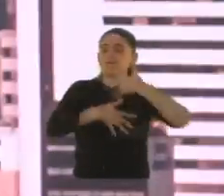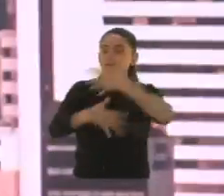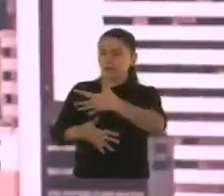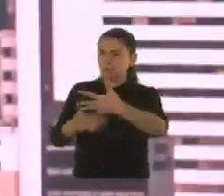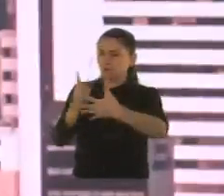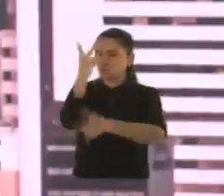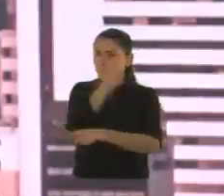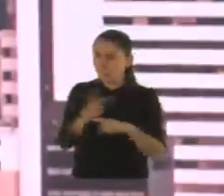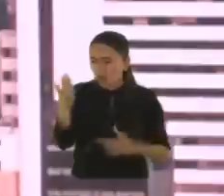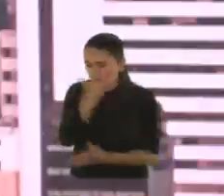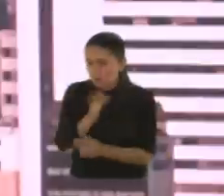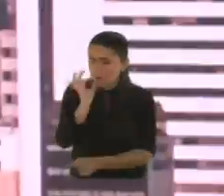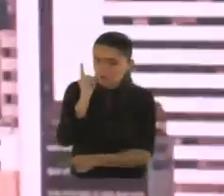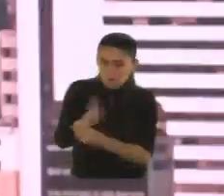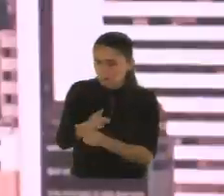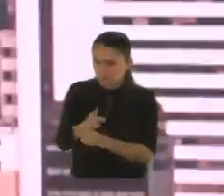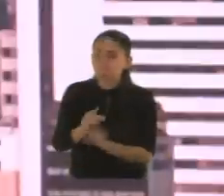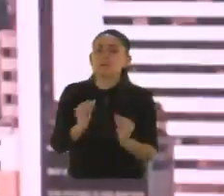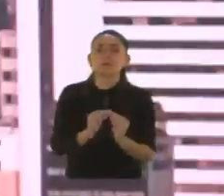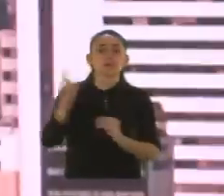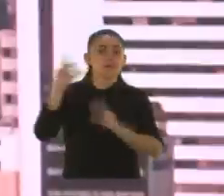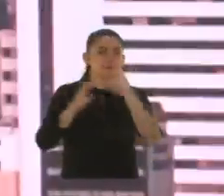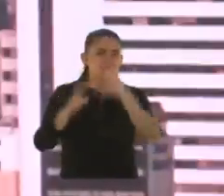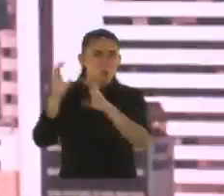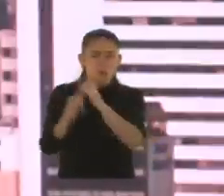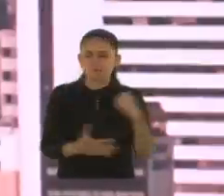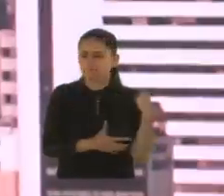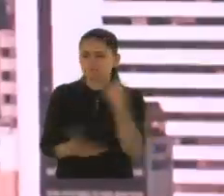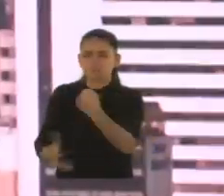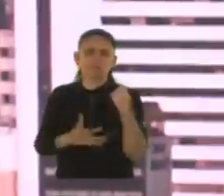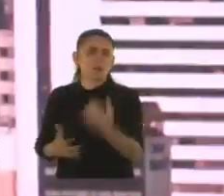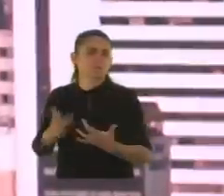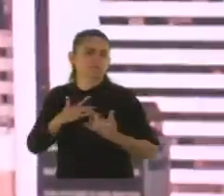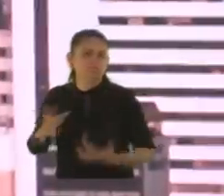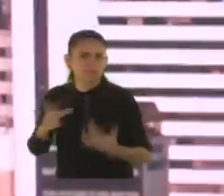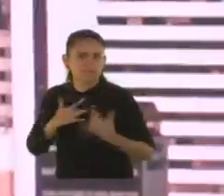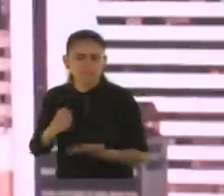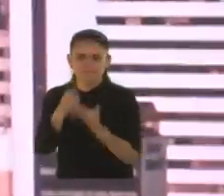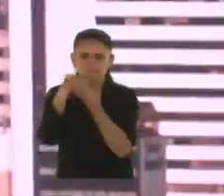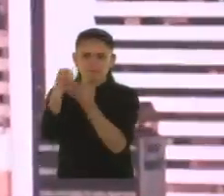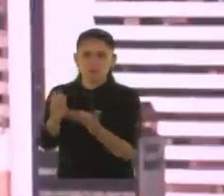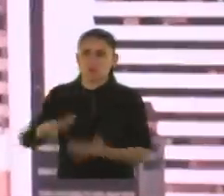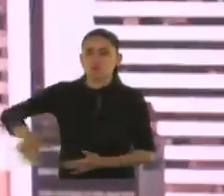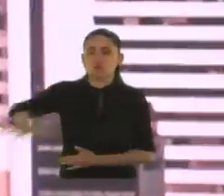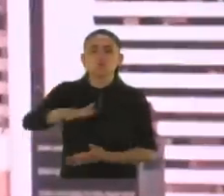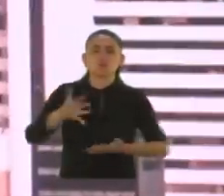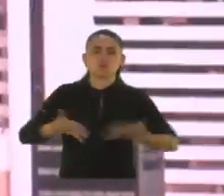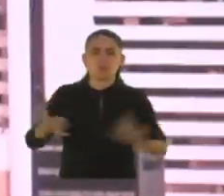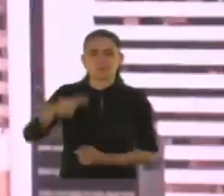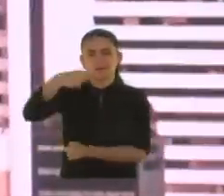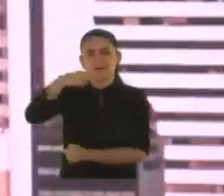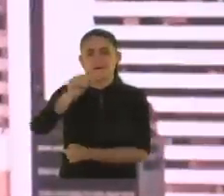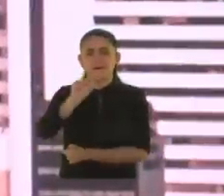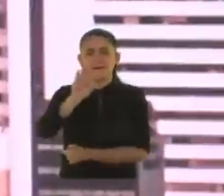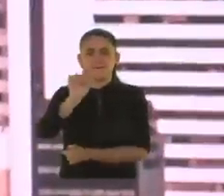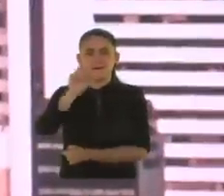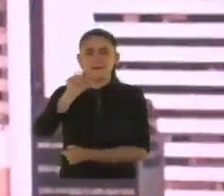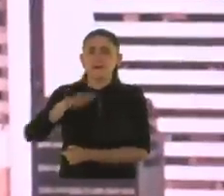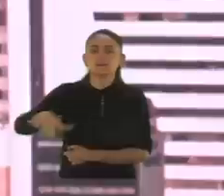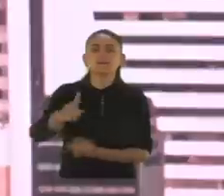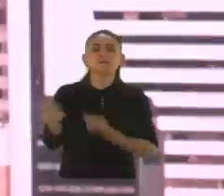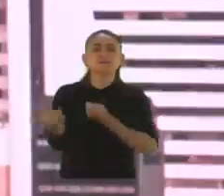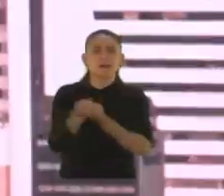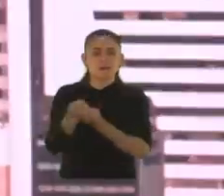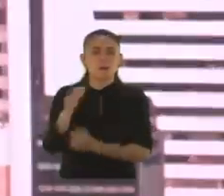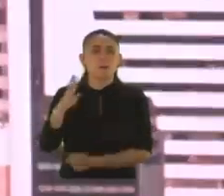al Valle del Cauca, donde continúan llegando las ayudas humanitarias, específicamente al corregimiento de La Habana, esto en zona rural del municipio de Buga,